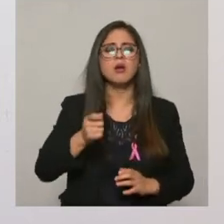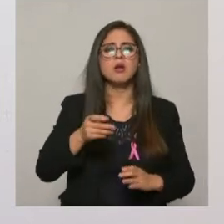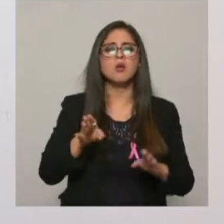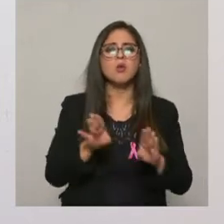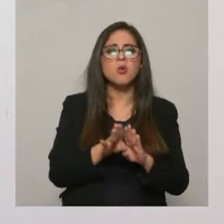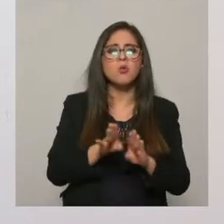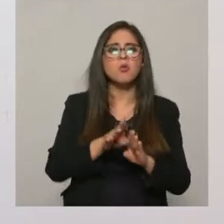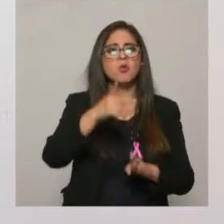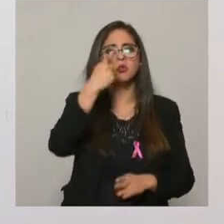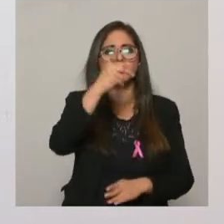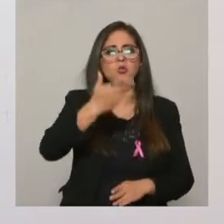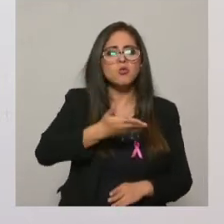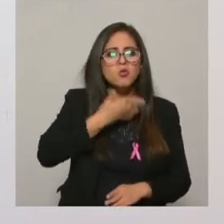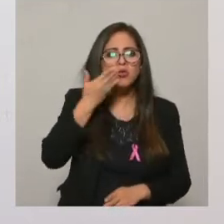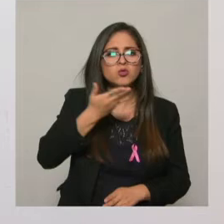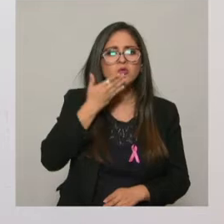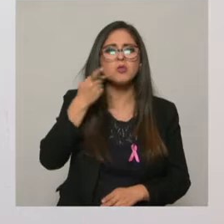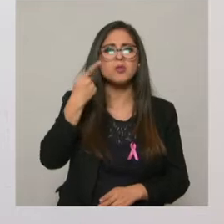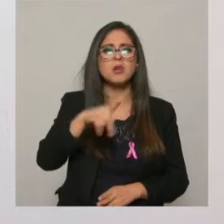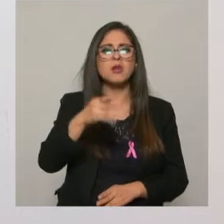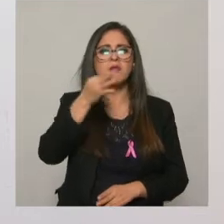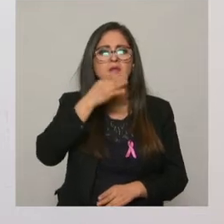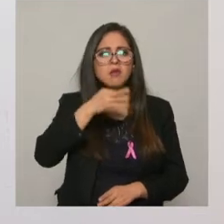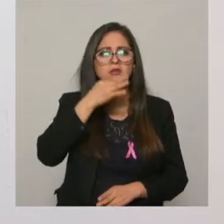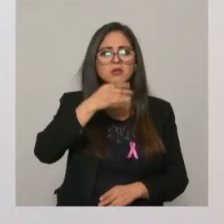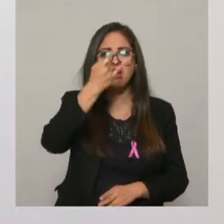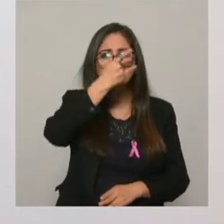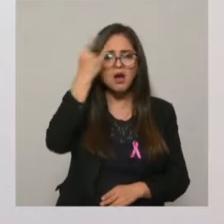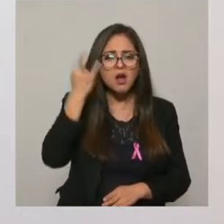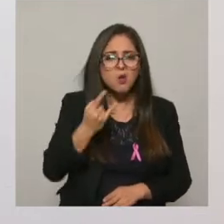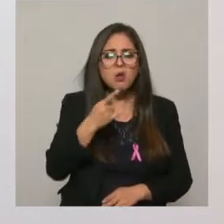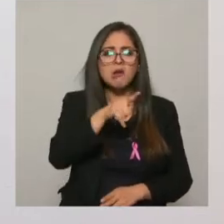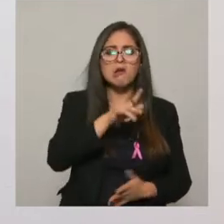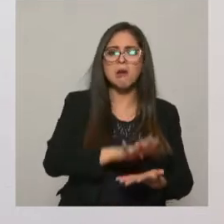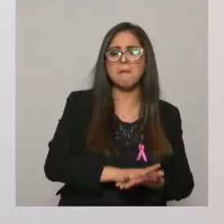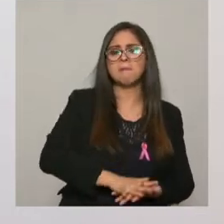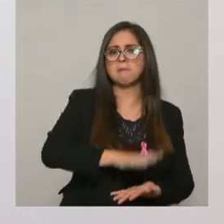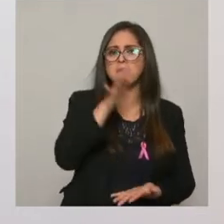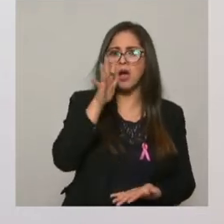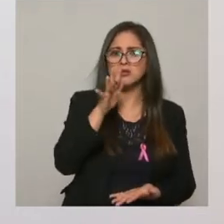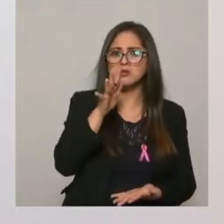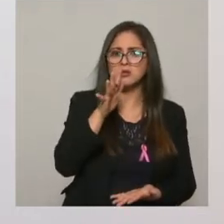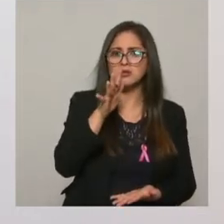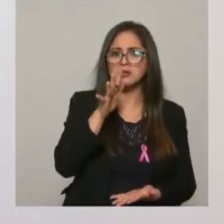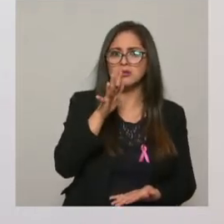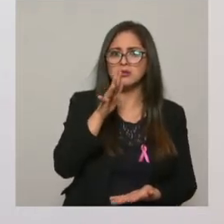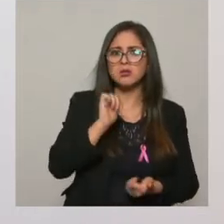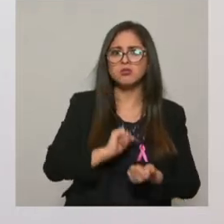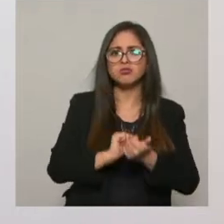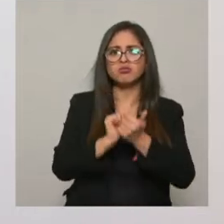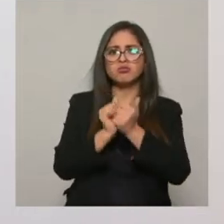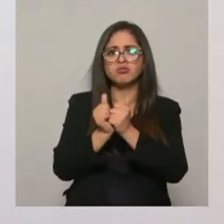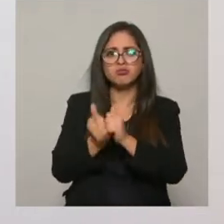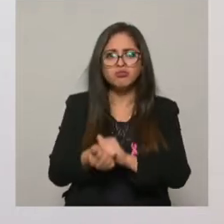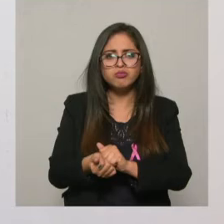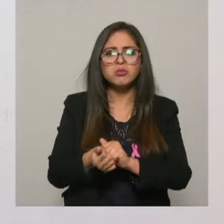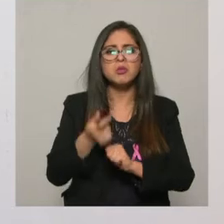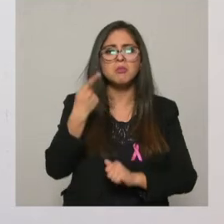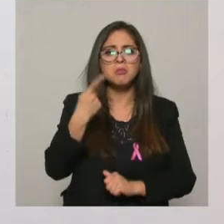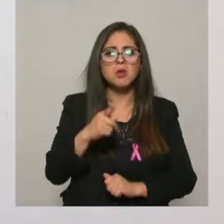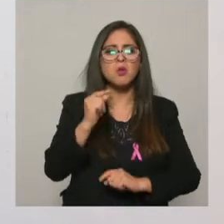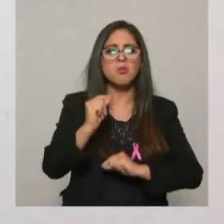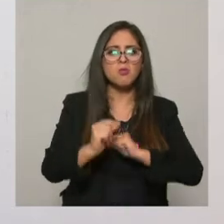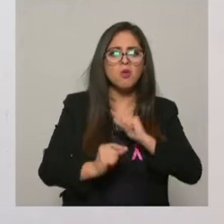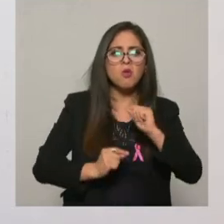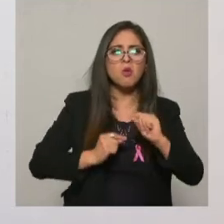prácticas norteamericanas del Halloween estaban predominando. Y eso es muy interesante ver cómo en cuestión